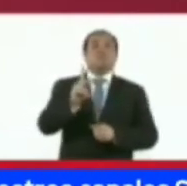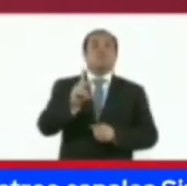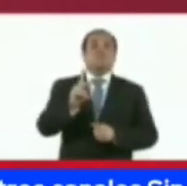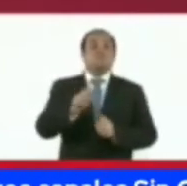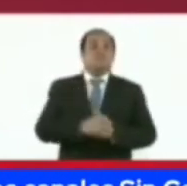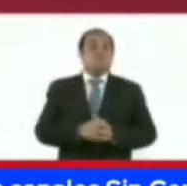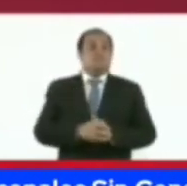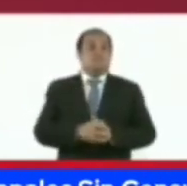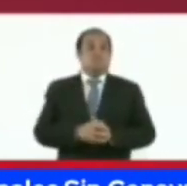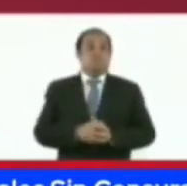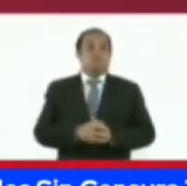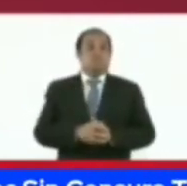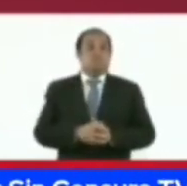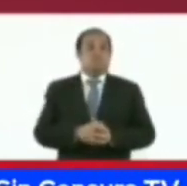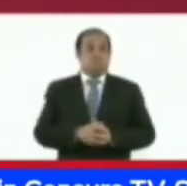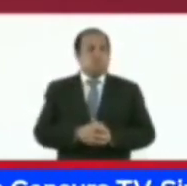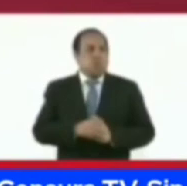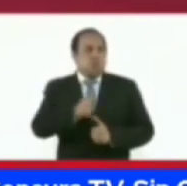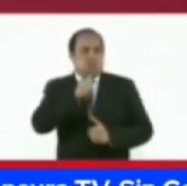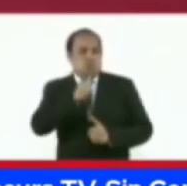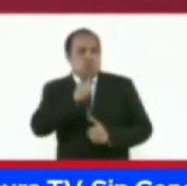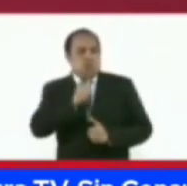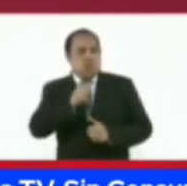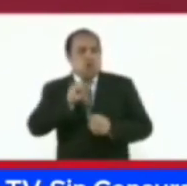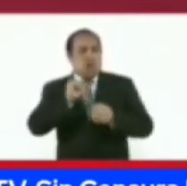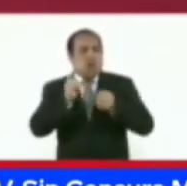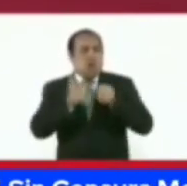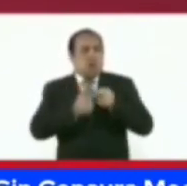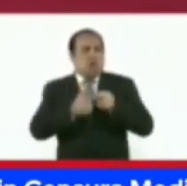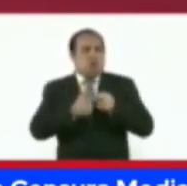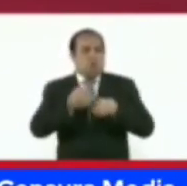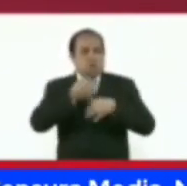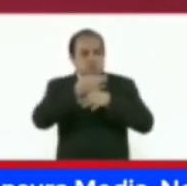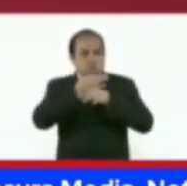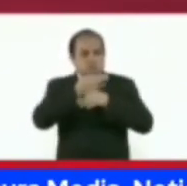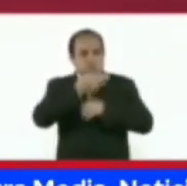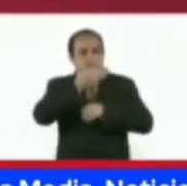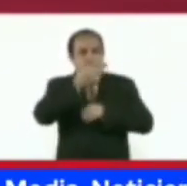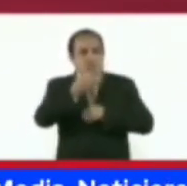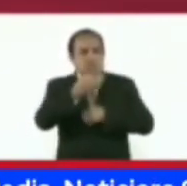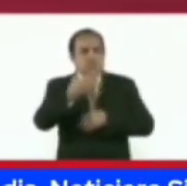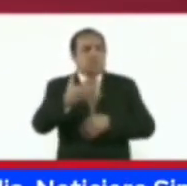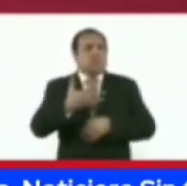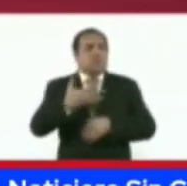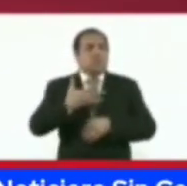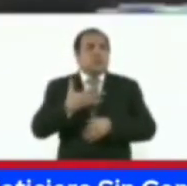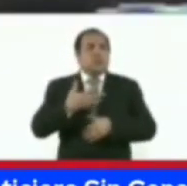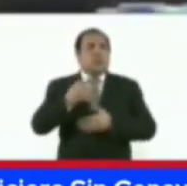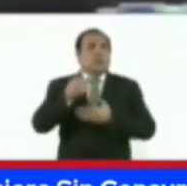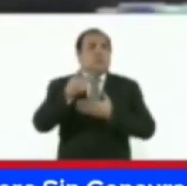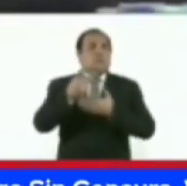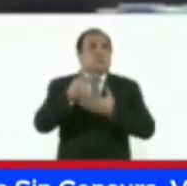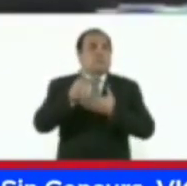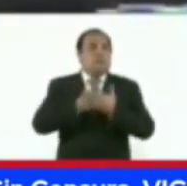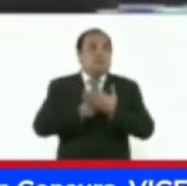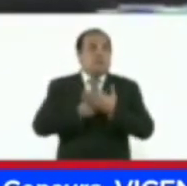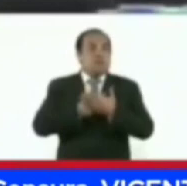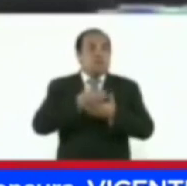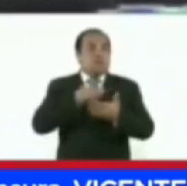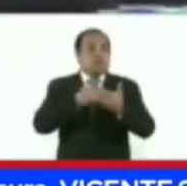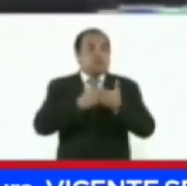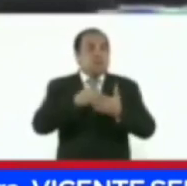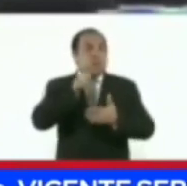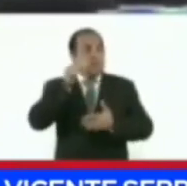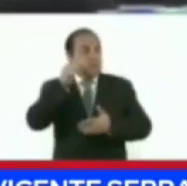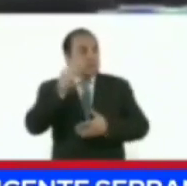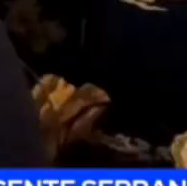nos diga, que nos alerte para tomar alguna medida de restricción. Ayer se hablaba de 16 casos. Ahí están las declaraciones.